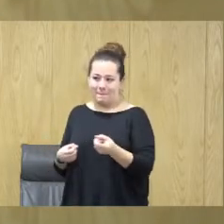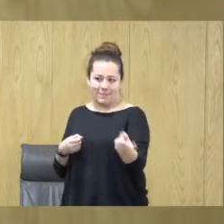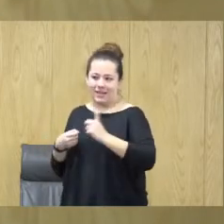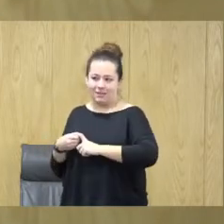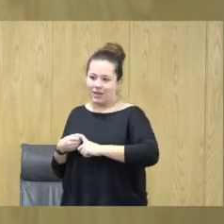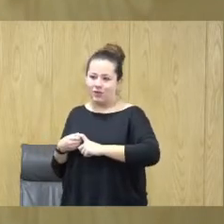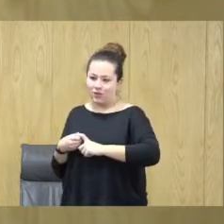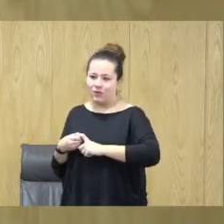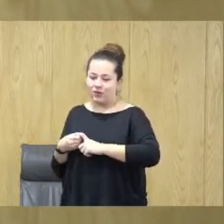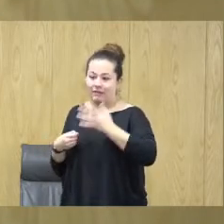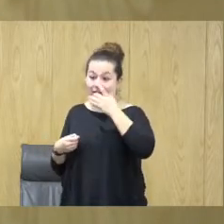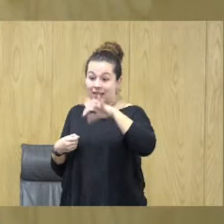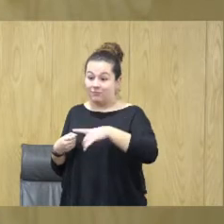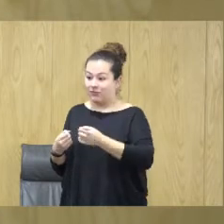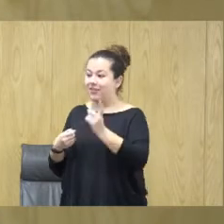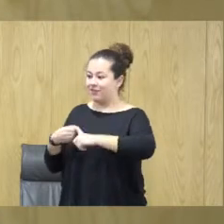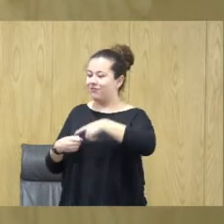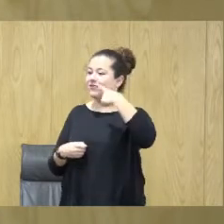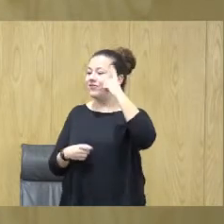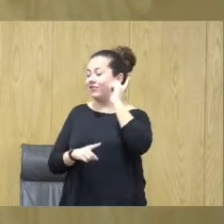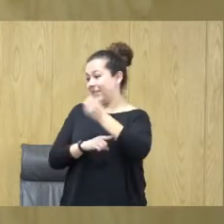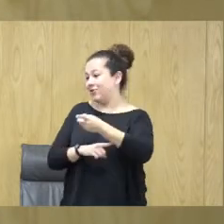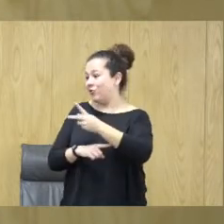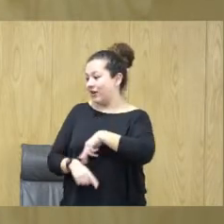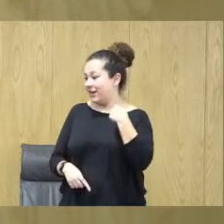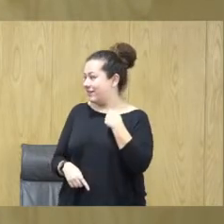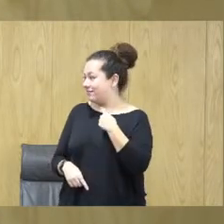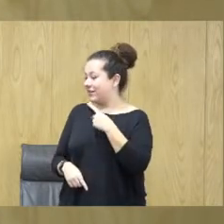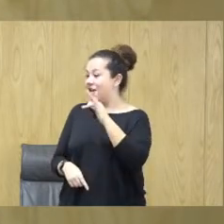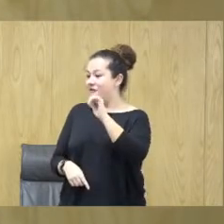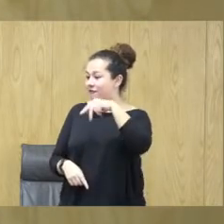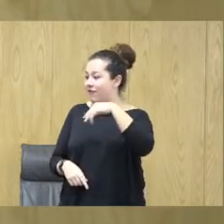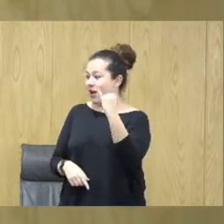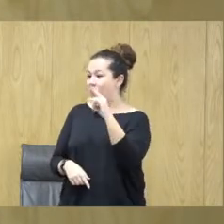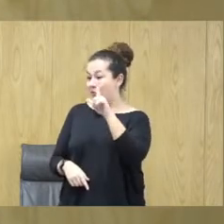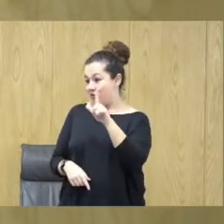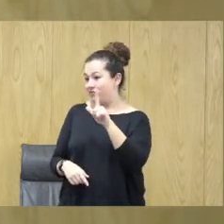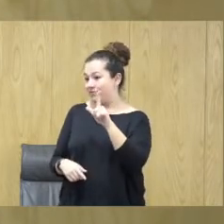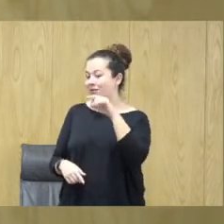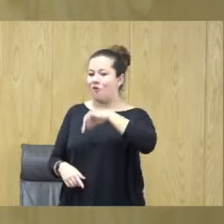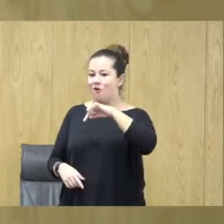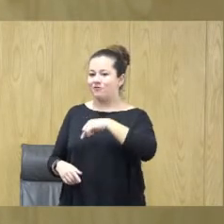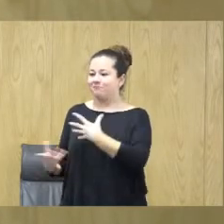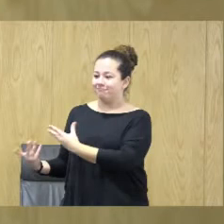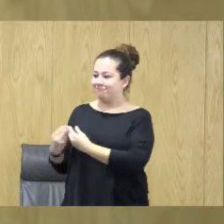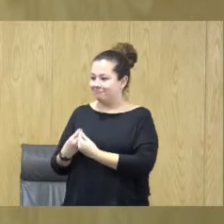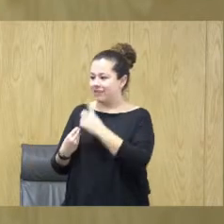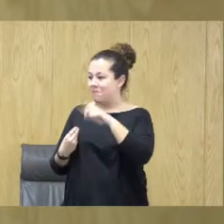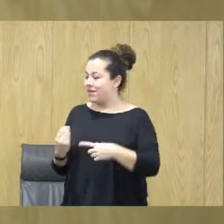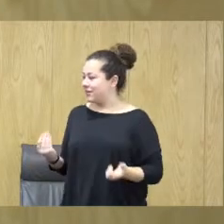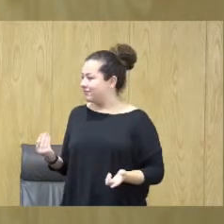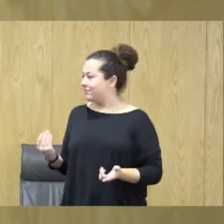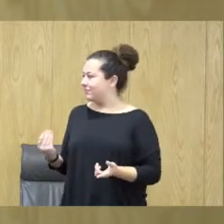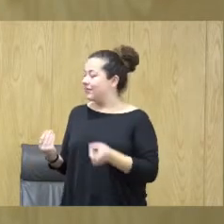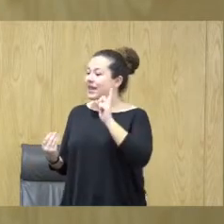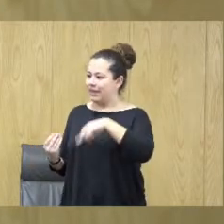participación del director general, de Borja Fanjul, que, bueno, pues hoy nos acompaña, y también